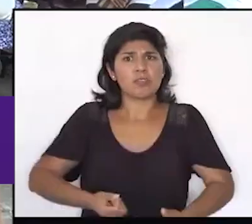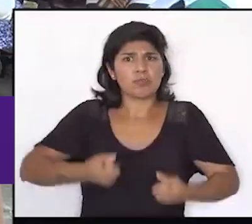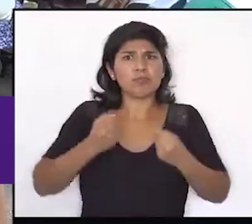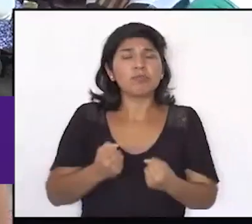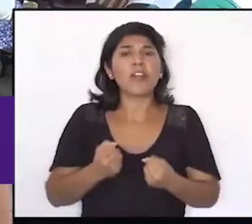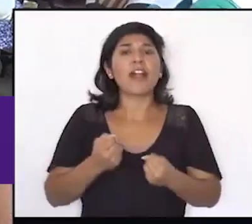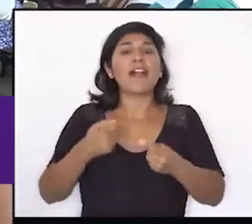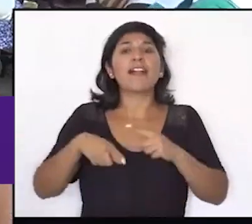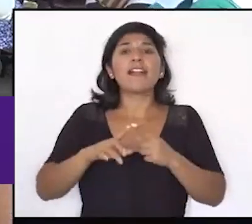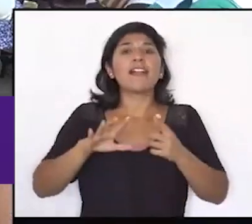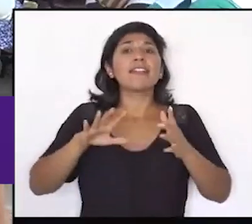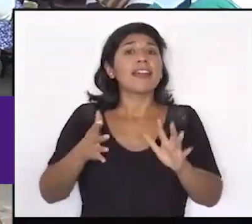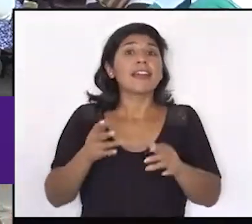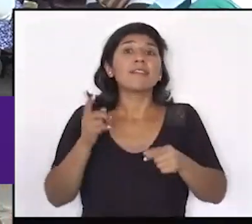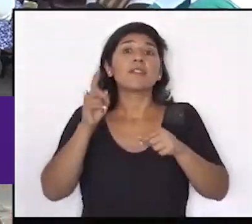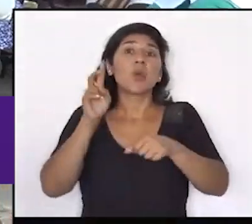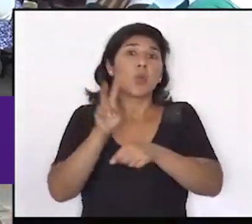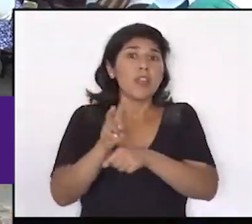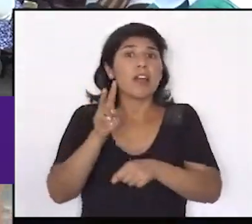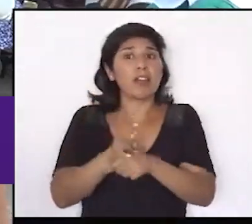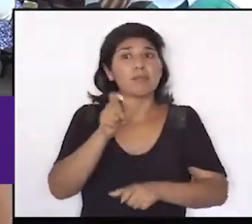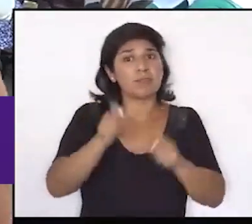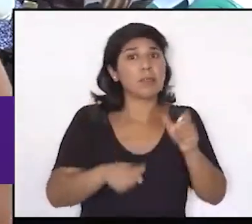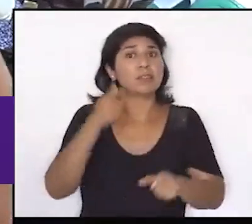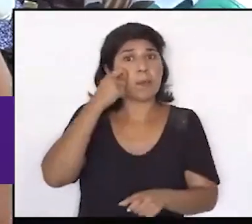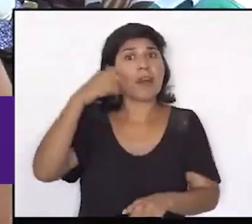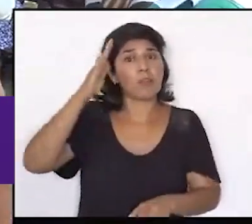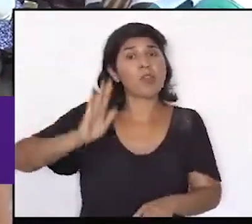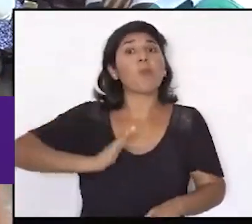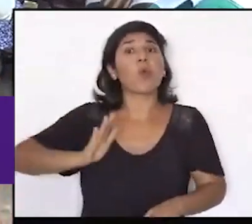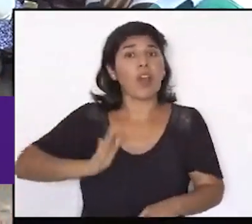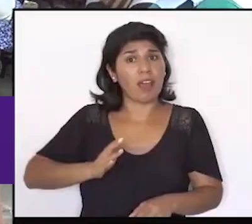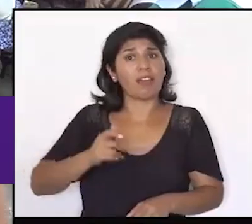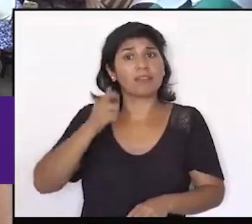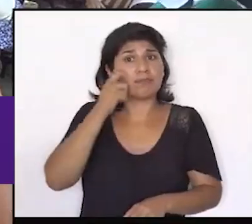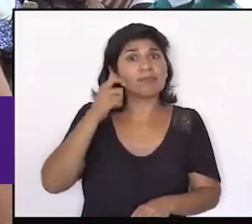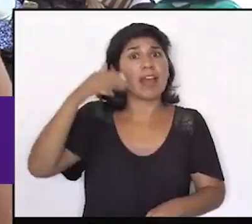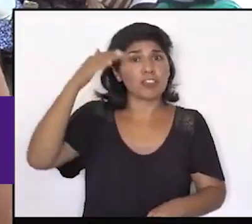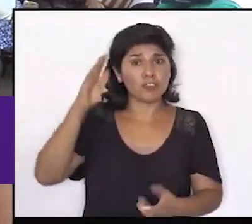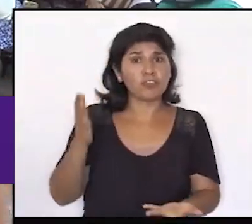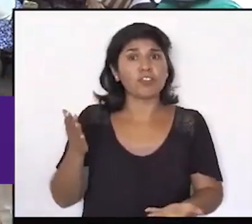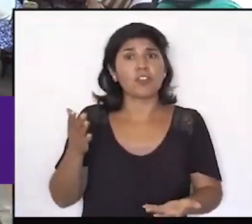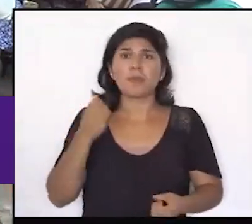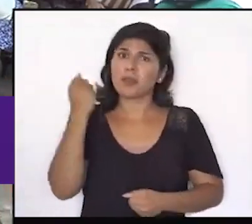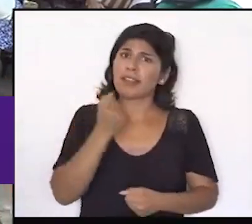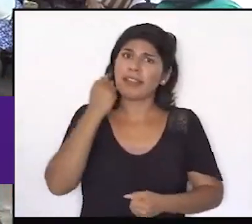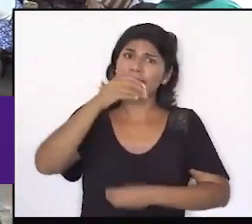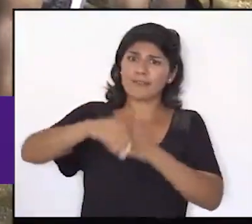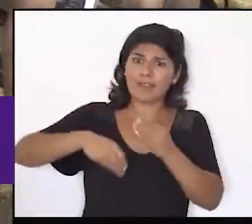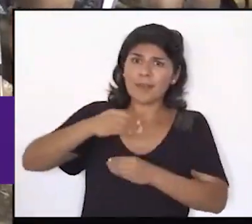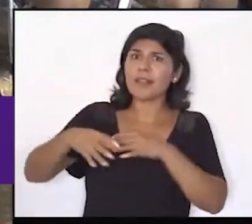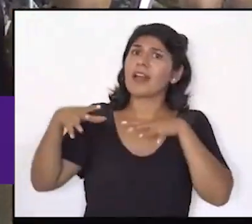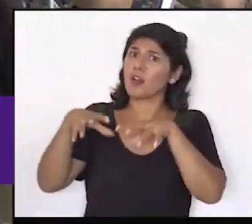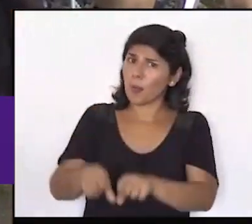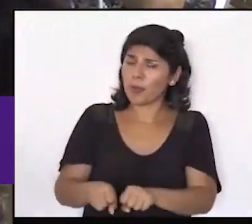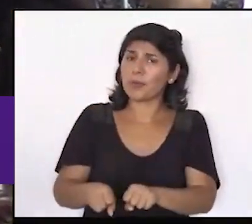reivindicar es también los cuidados de las personas mayores, de la mujer mayor, el compromiso de la